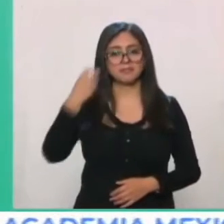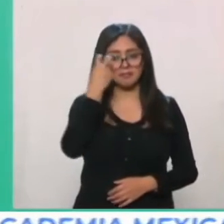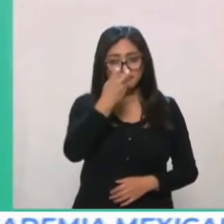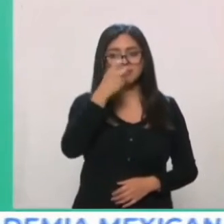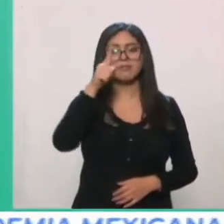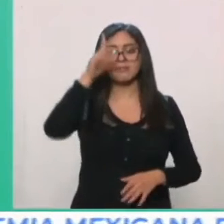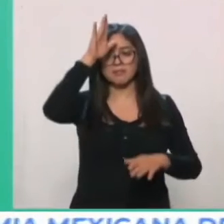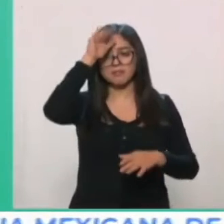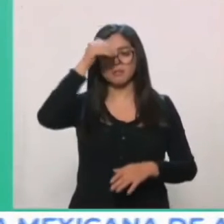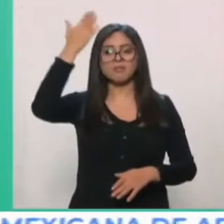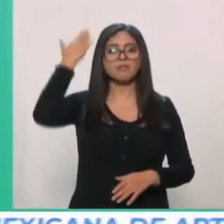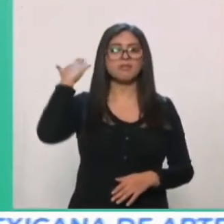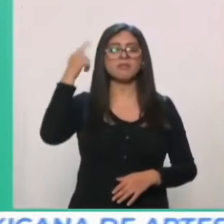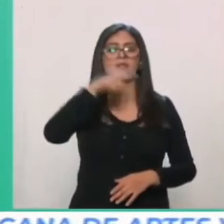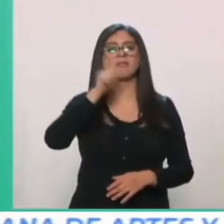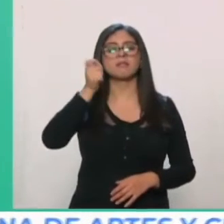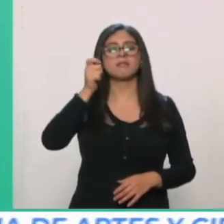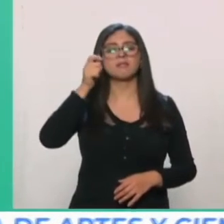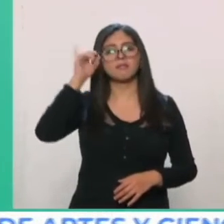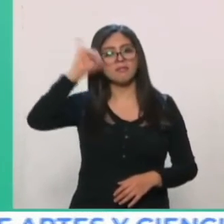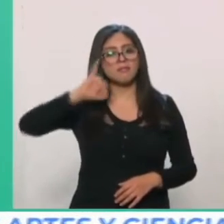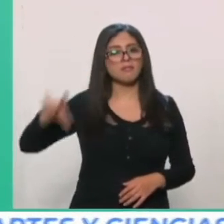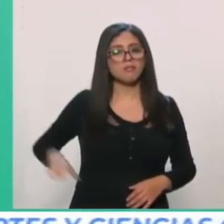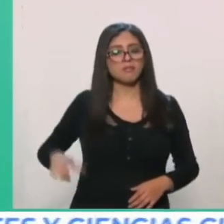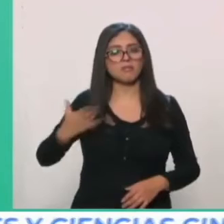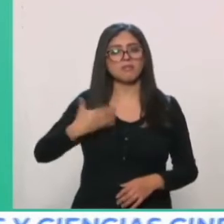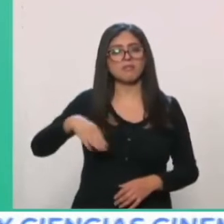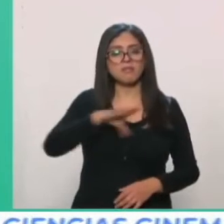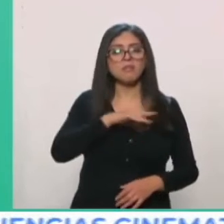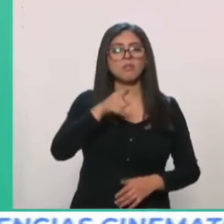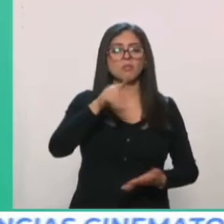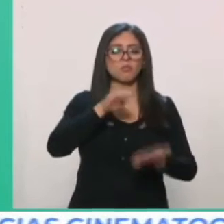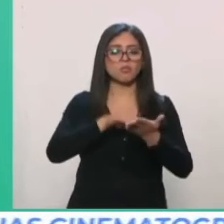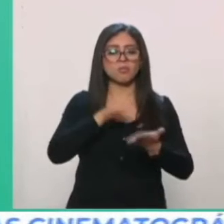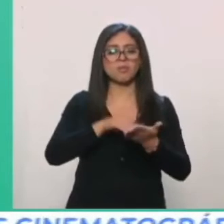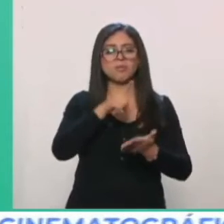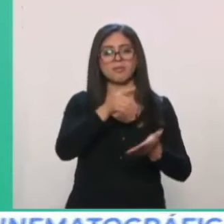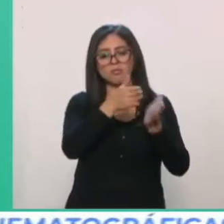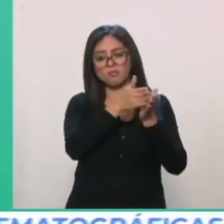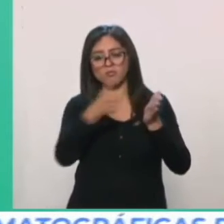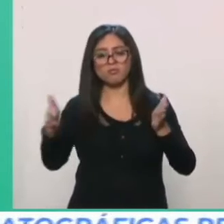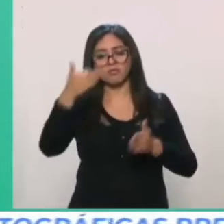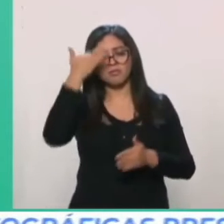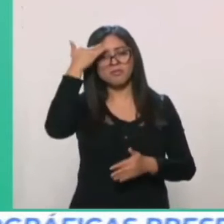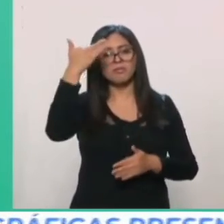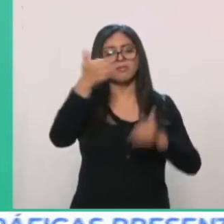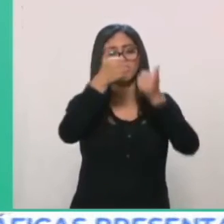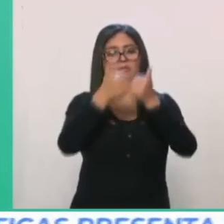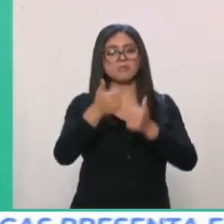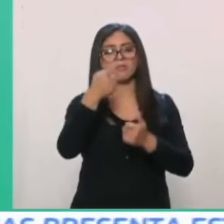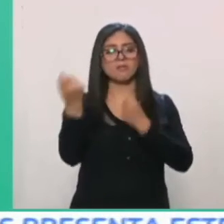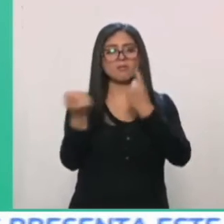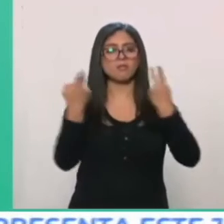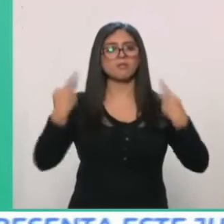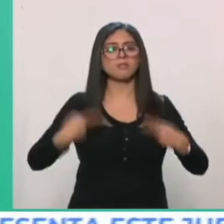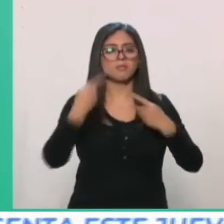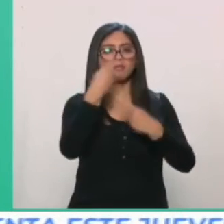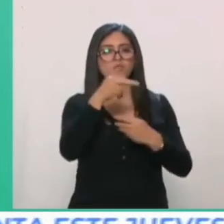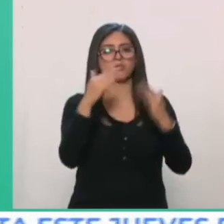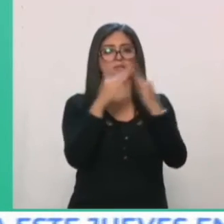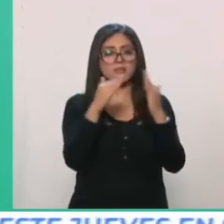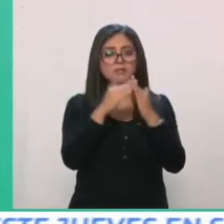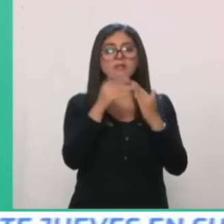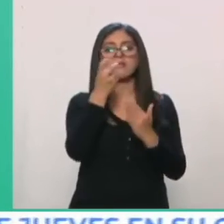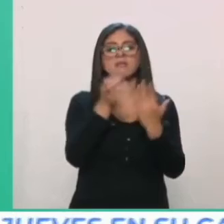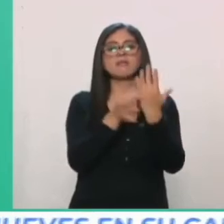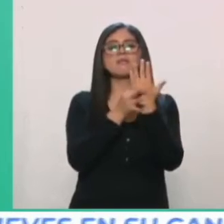la doctora Sheinbaum, aún en este periodo de contingencia, Definitivamente nos está dando el